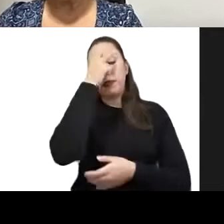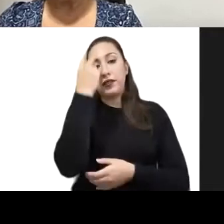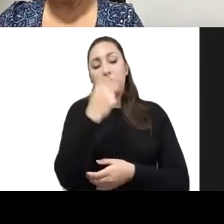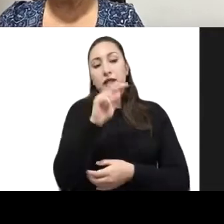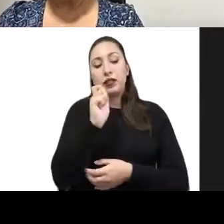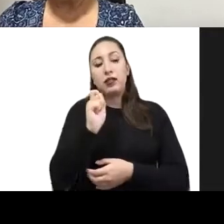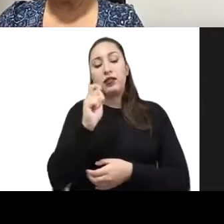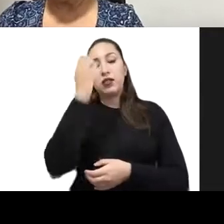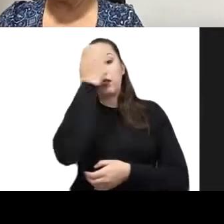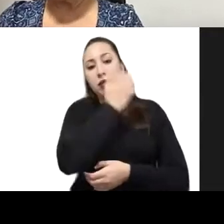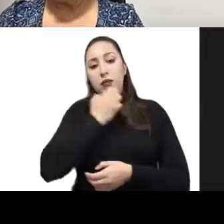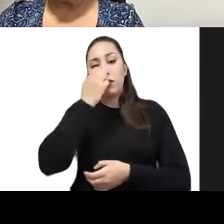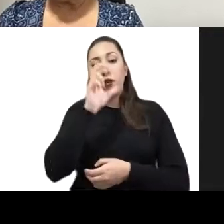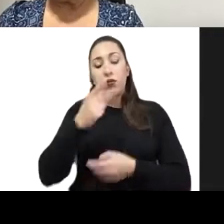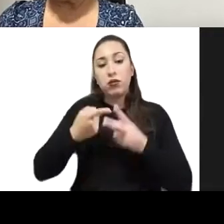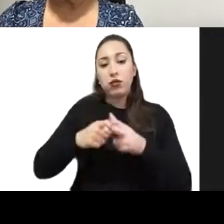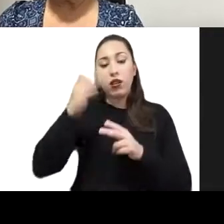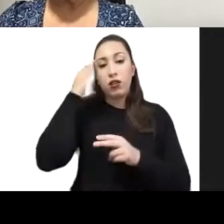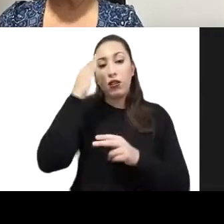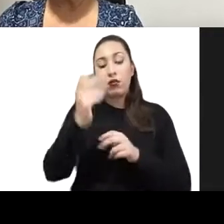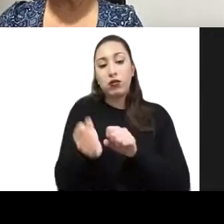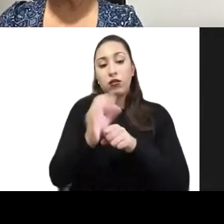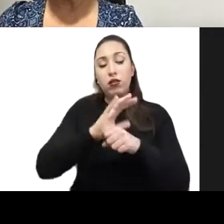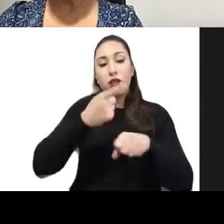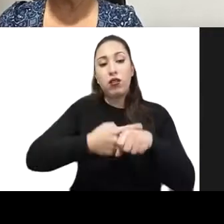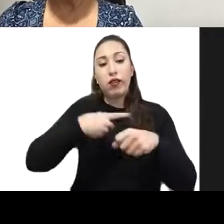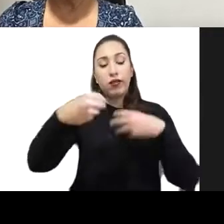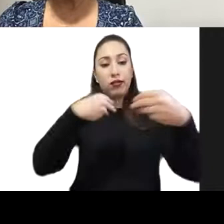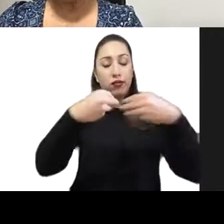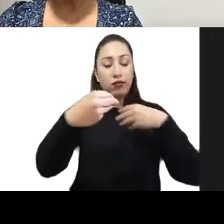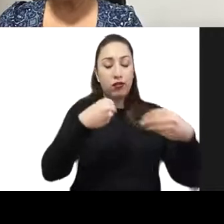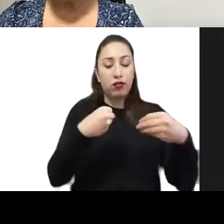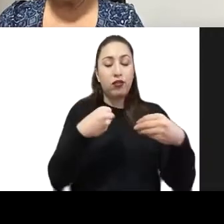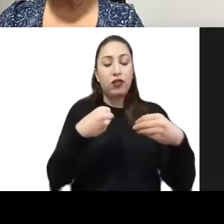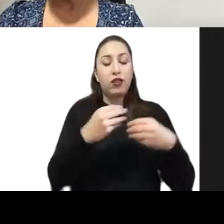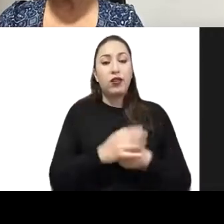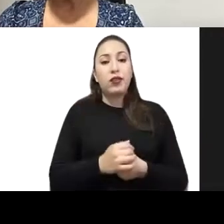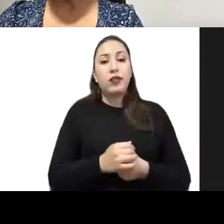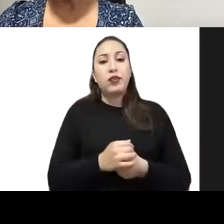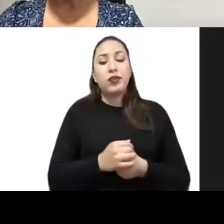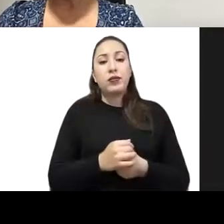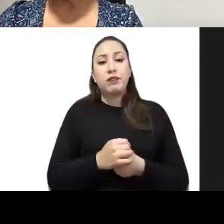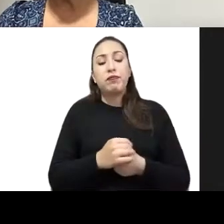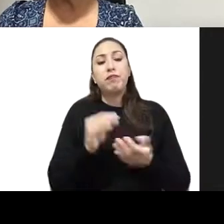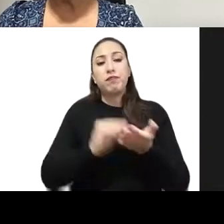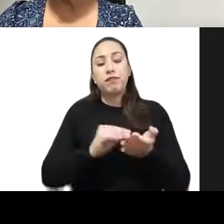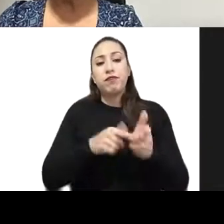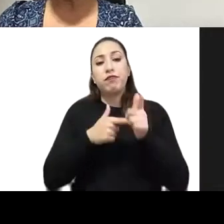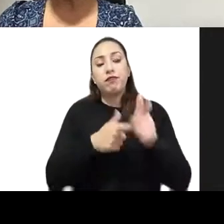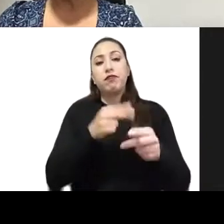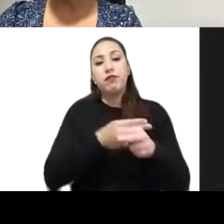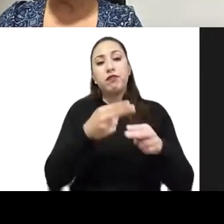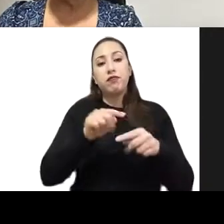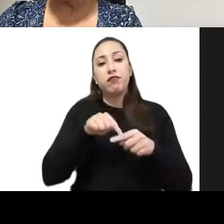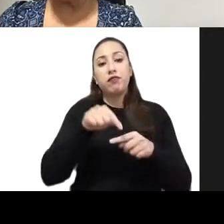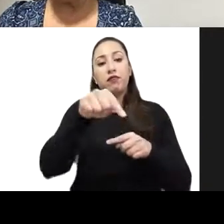pandemia que enfrentamos, generada por el virus SARS-CoV-2, continuará por lo menos todo lo que resta